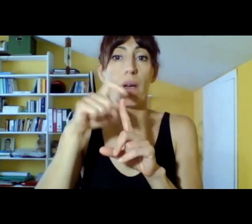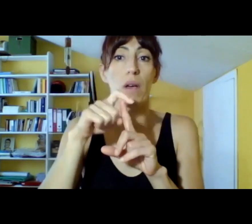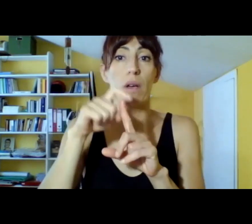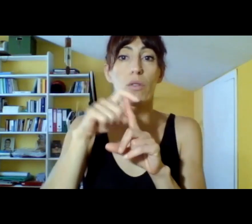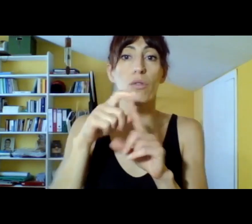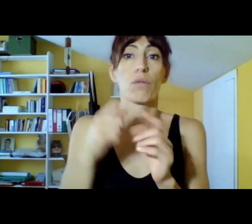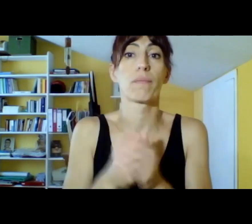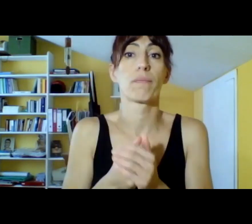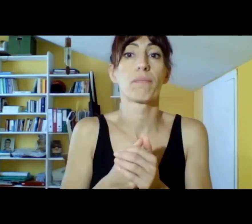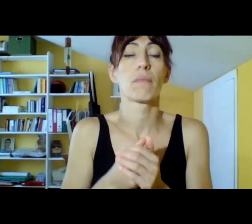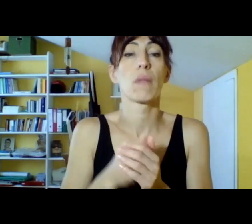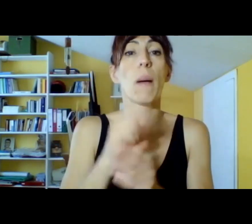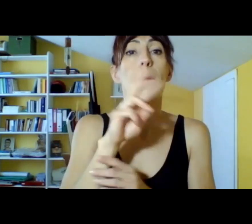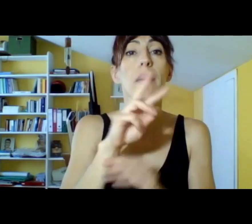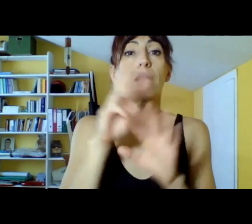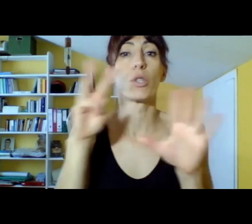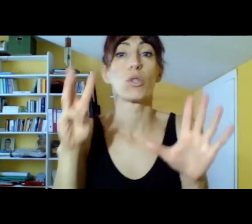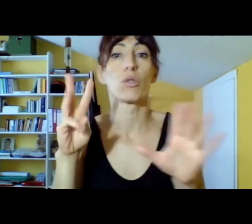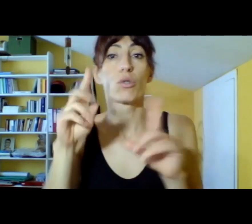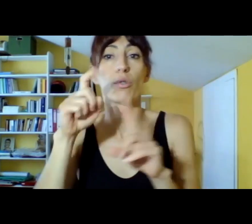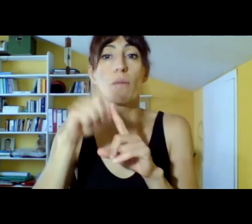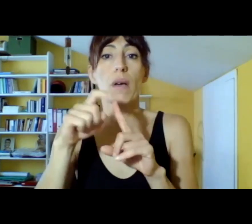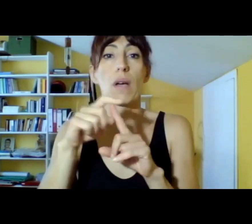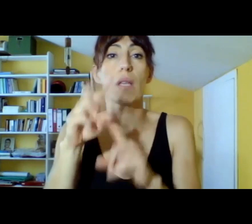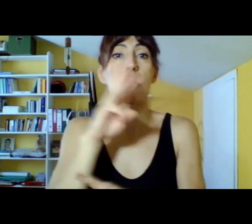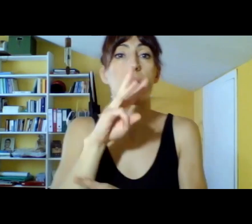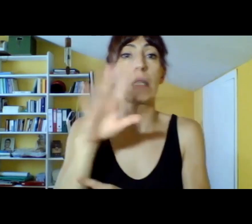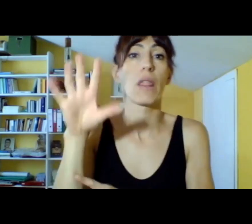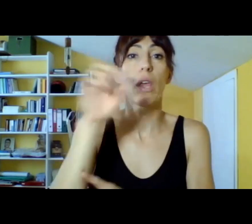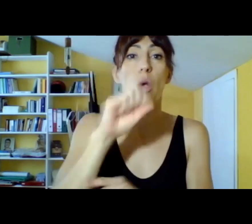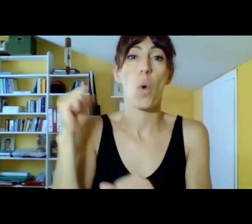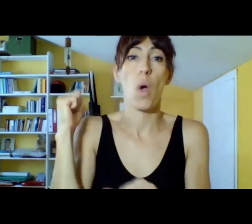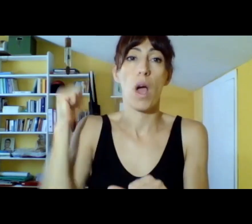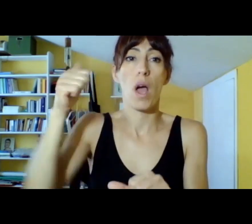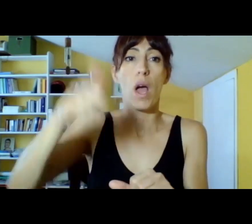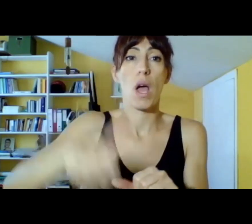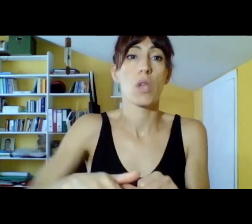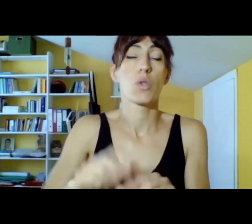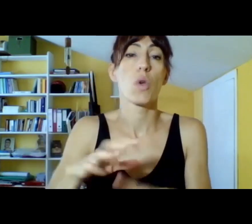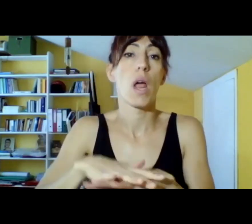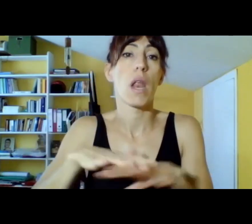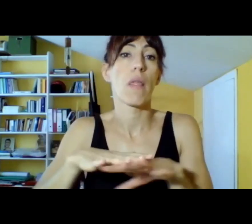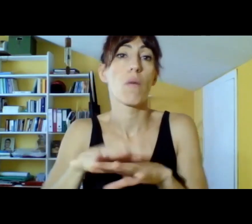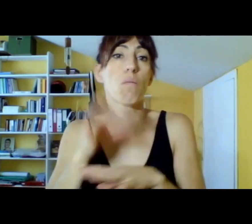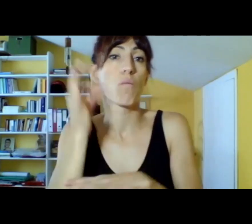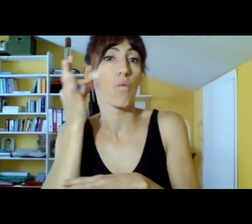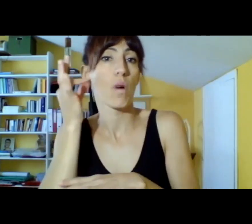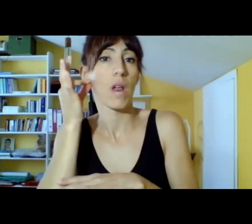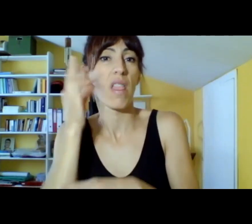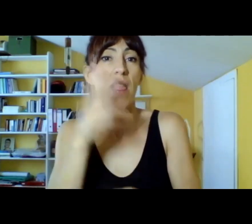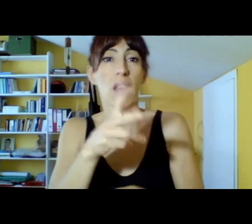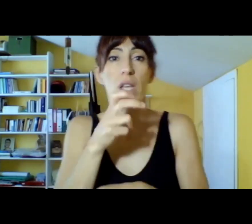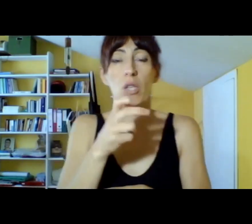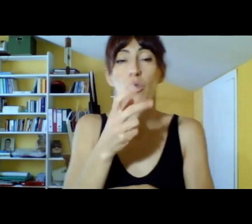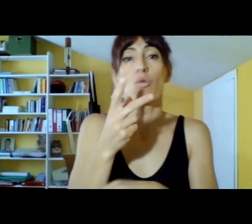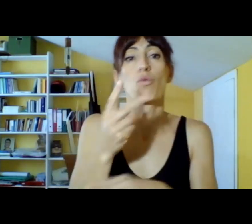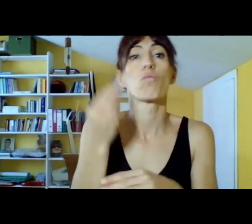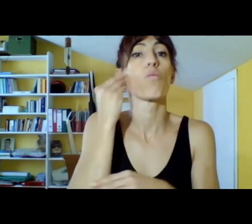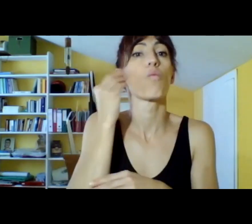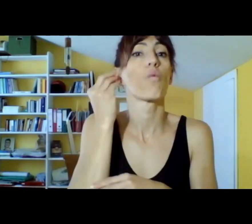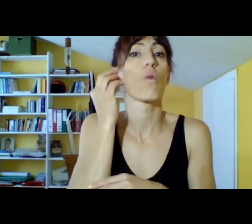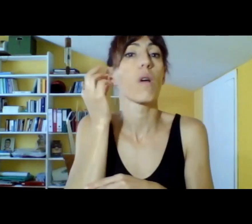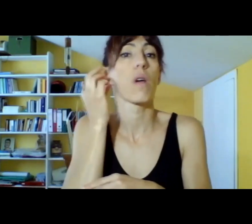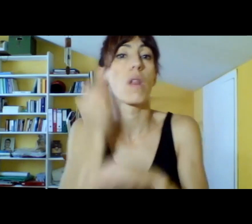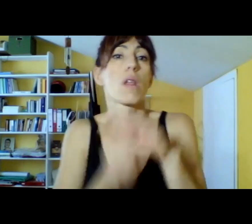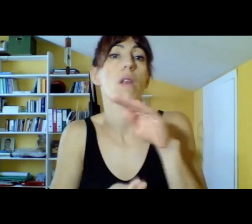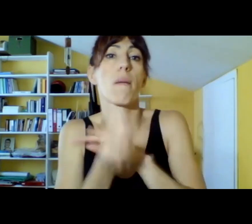hace 35 años, la Red Mundial de Mujeres por los Derechos Sexuales y Reproductivos, red a la que siguieron otros grupos como